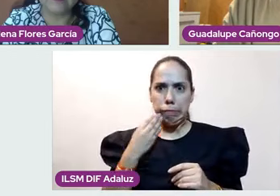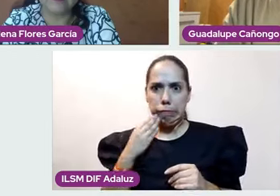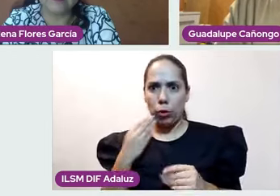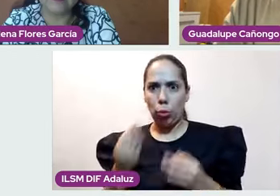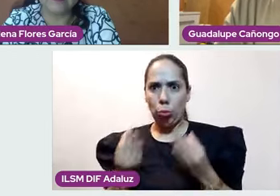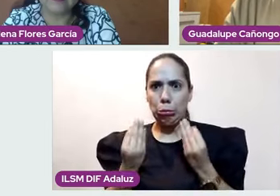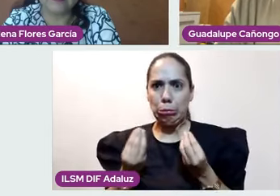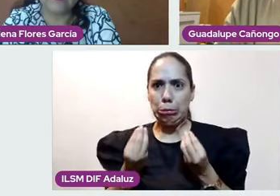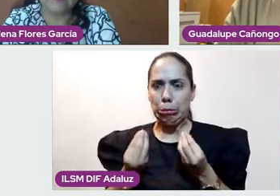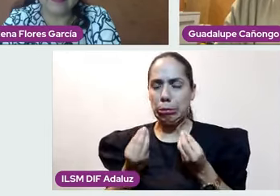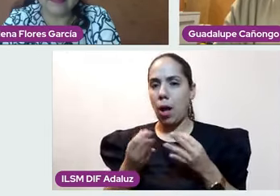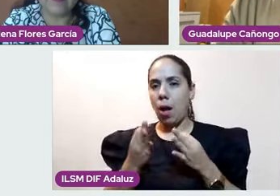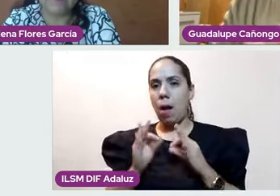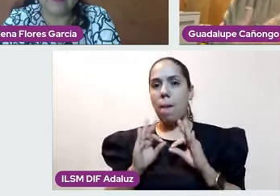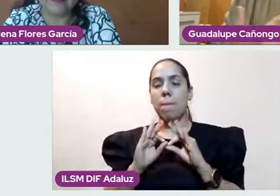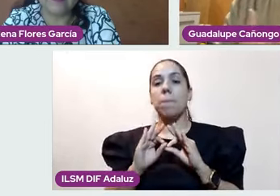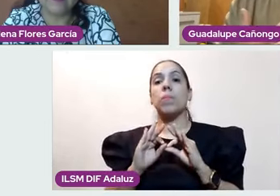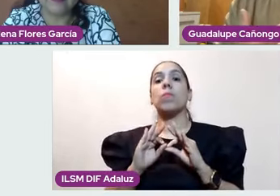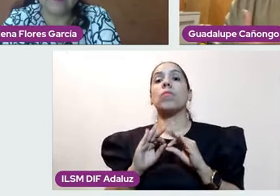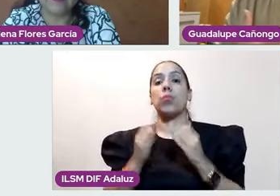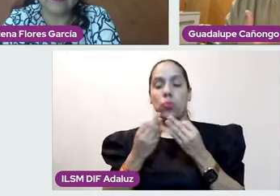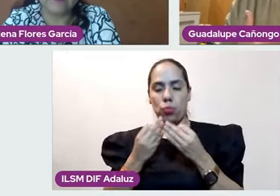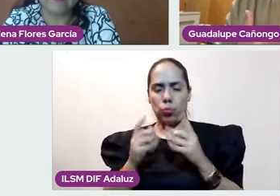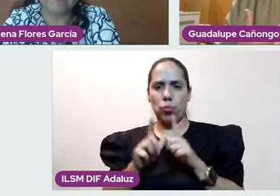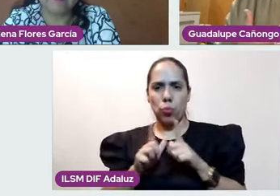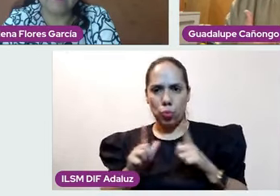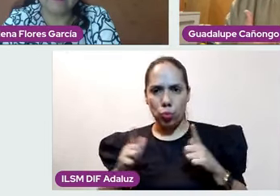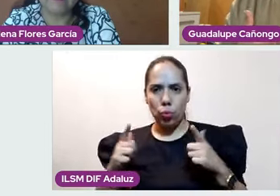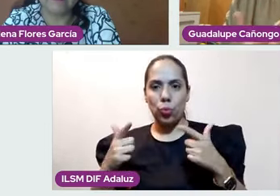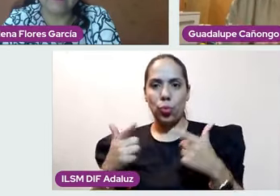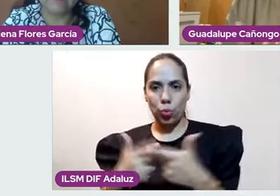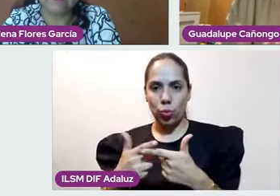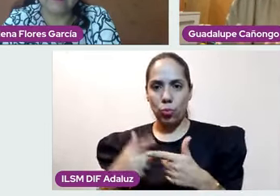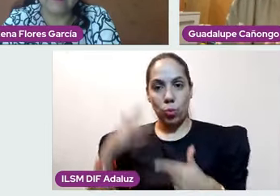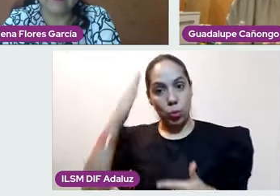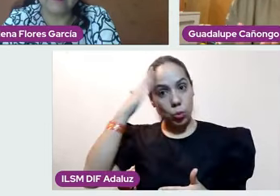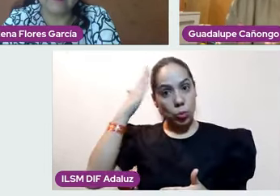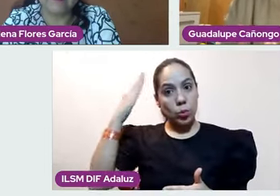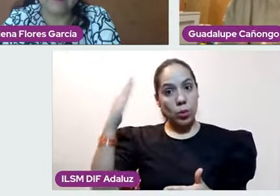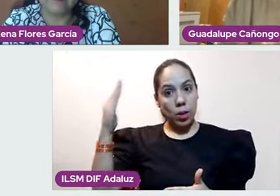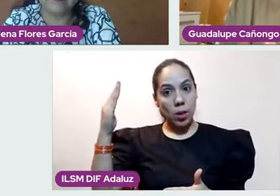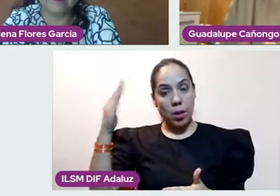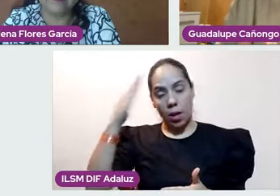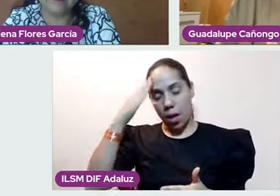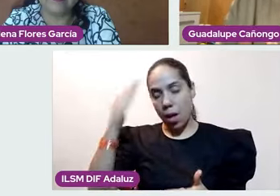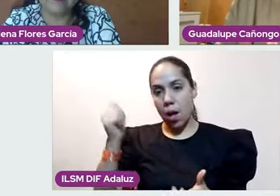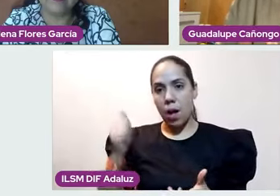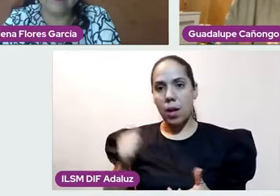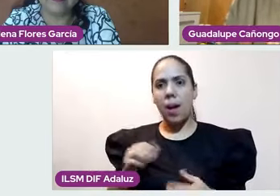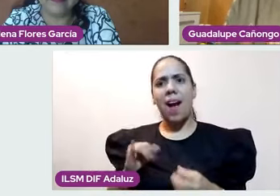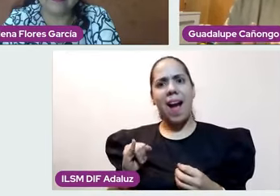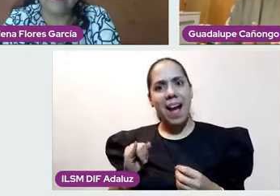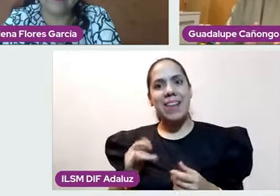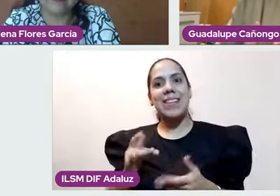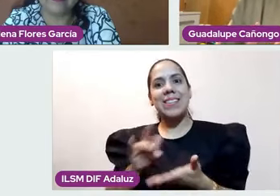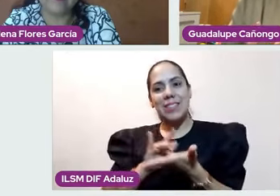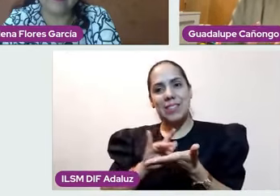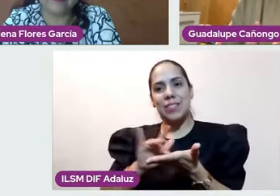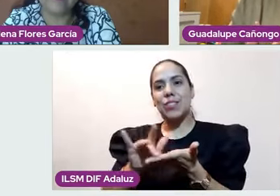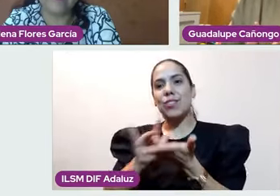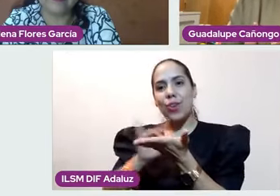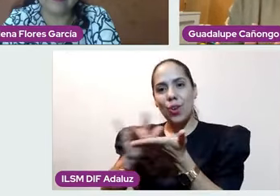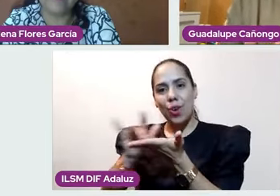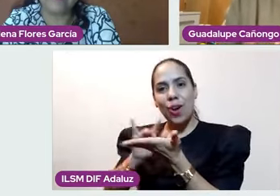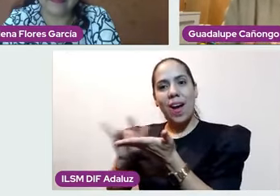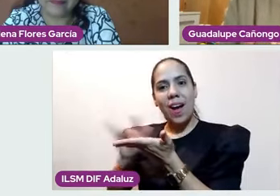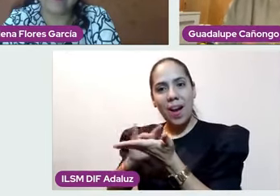de personas mayores, ¿no? Entonces, eso va haciendo que crezca y fortalezca mi red social. Pensé que no tenía